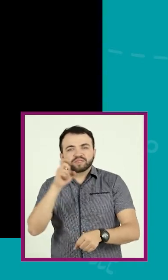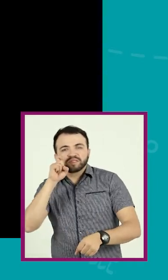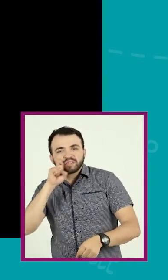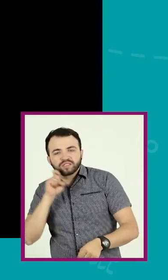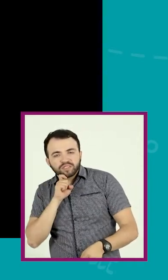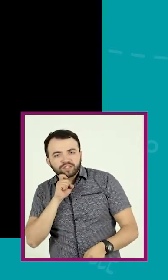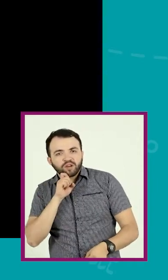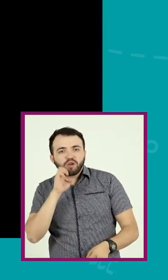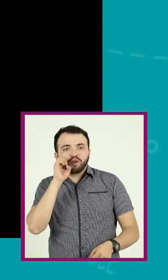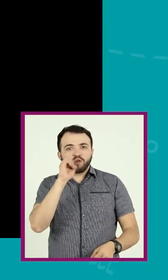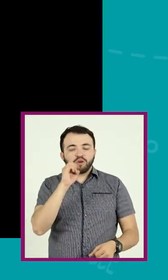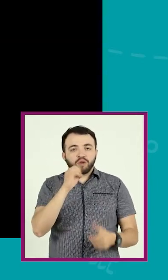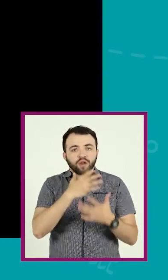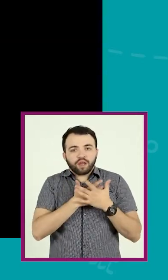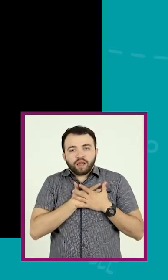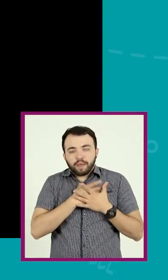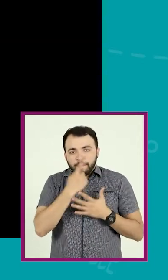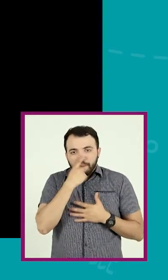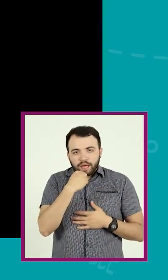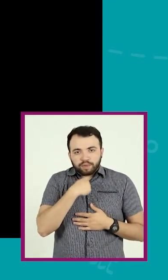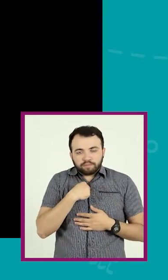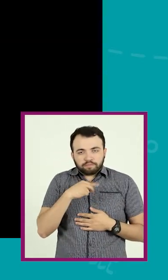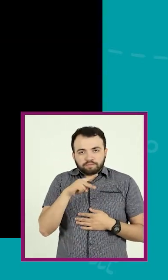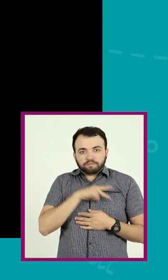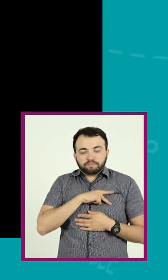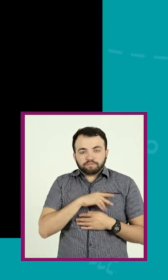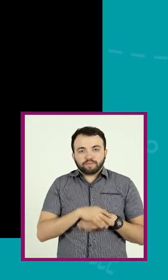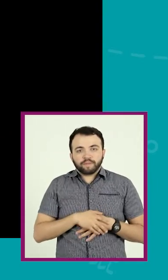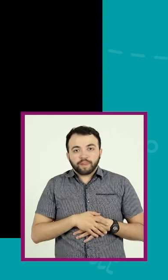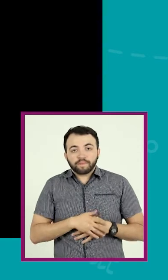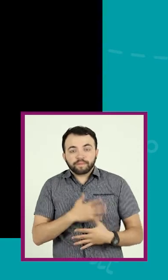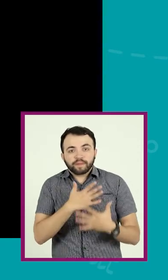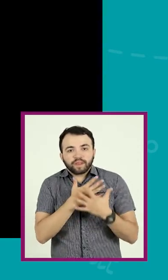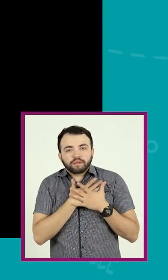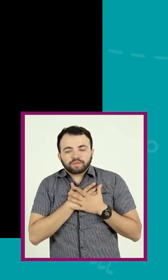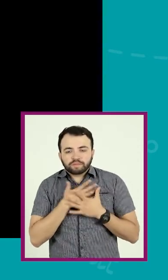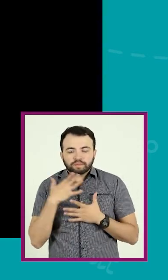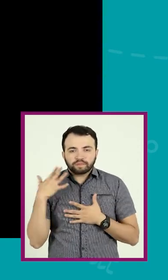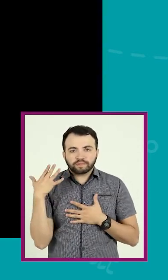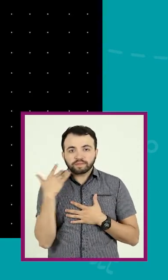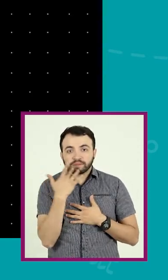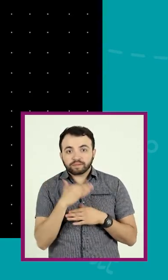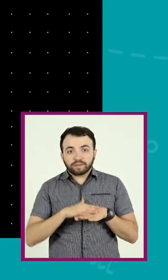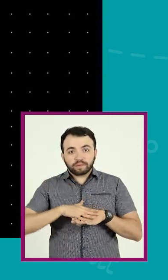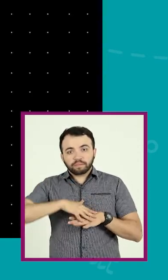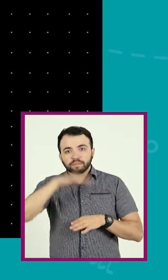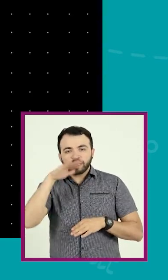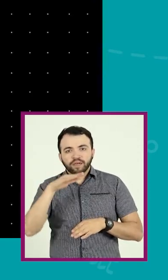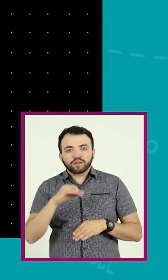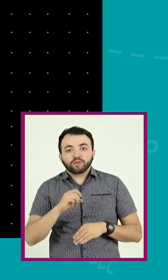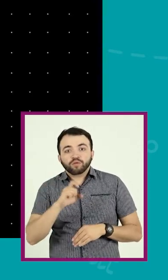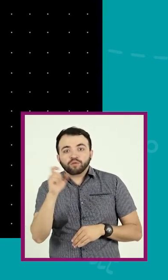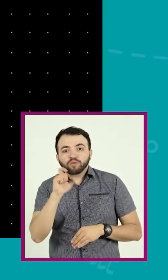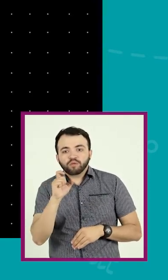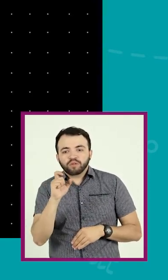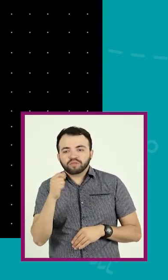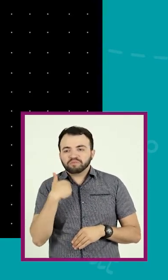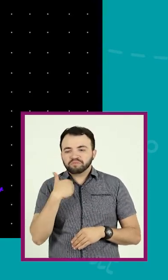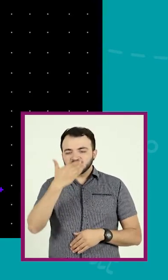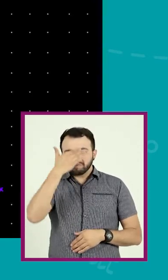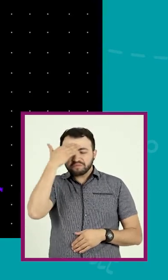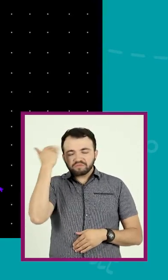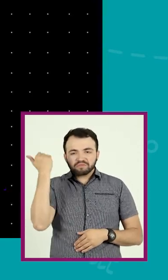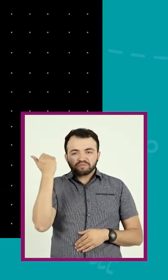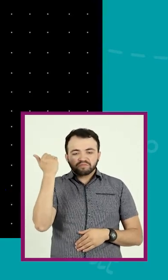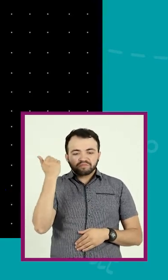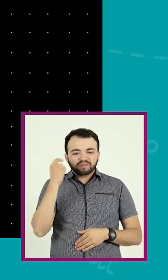filial, en la estima a uno mismo. El amor sabe más y es más genuino